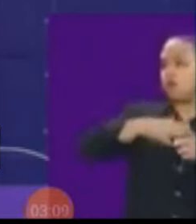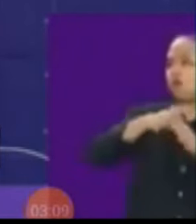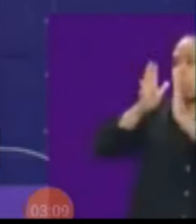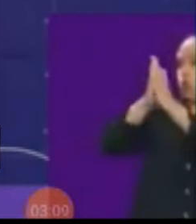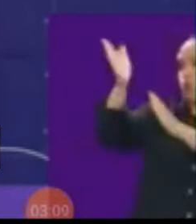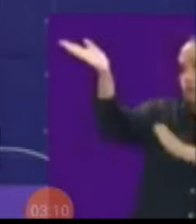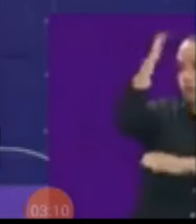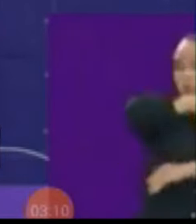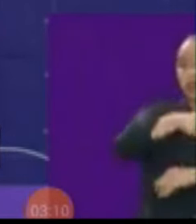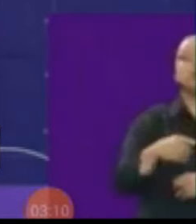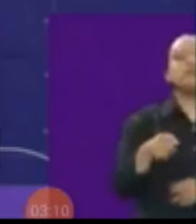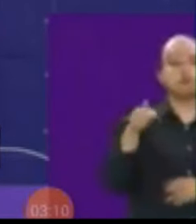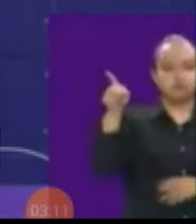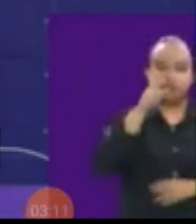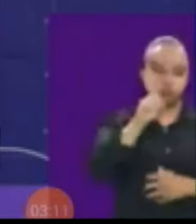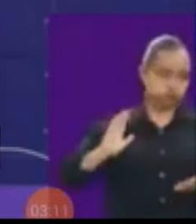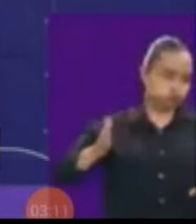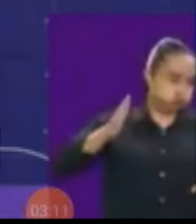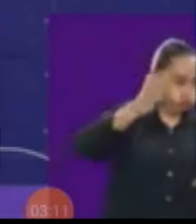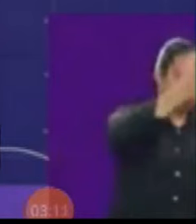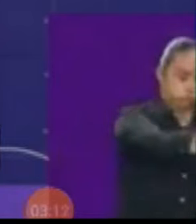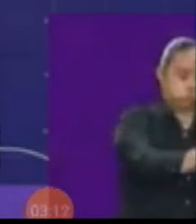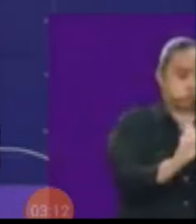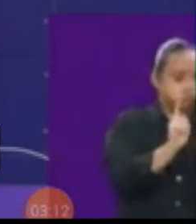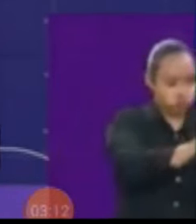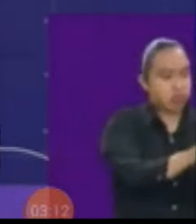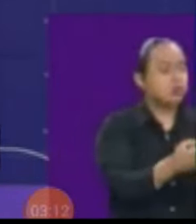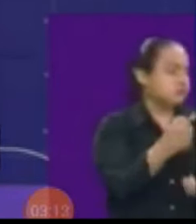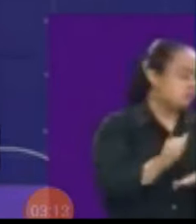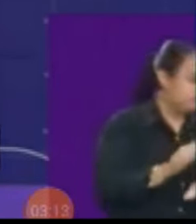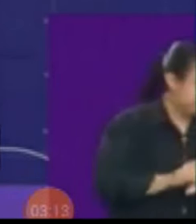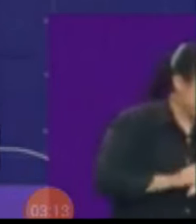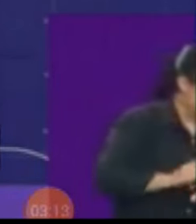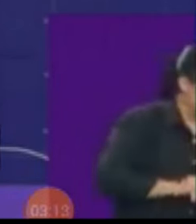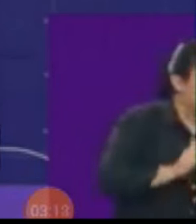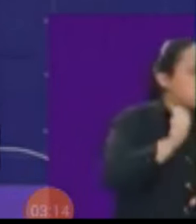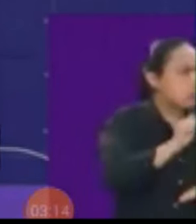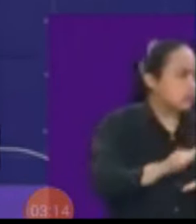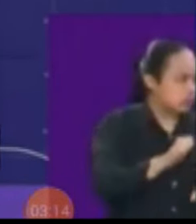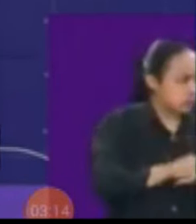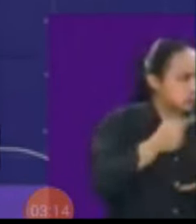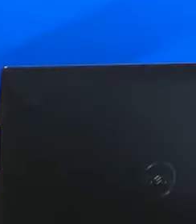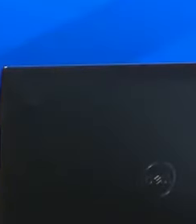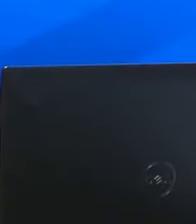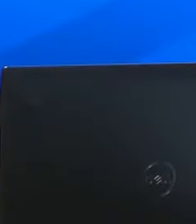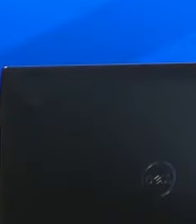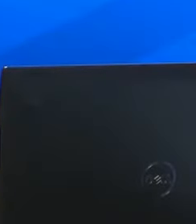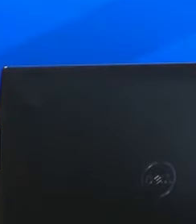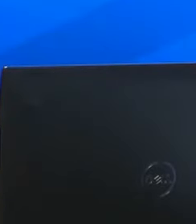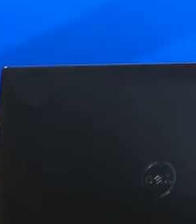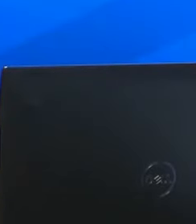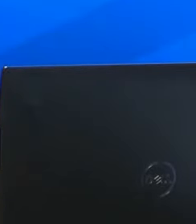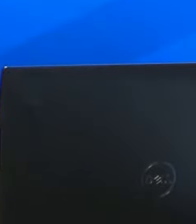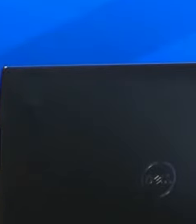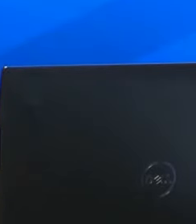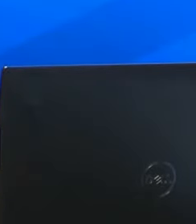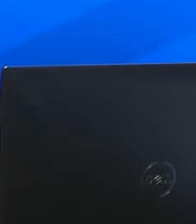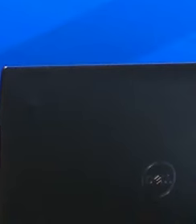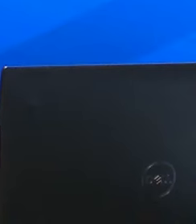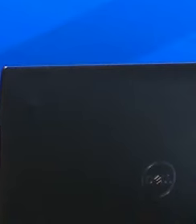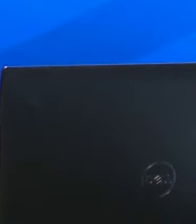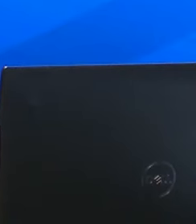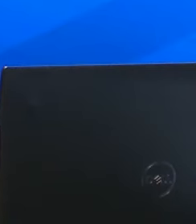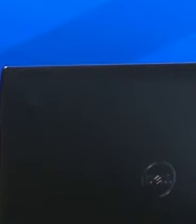dónde no hay que ir, uh-huh, y lo que tenemos que cambiar. ¿Usted diría que de cualquier forma en la Ciudad de México se necesita